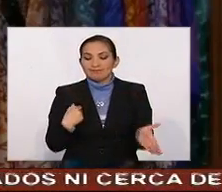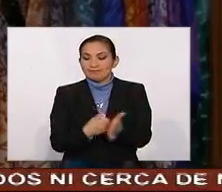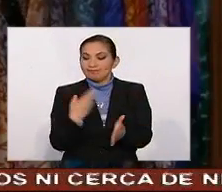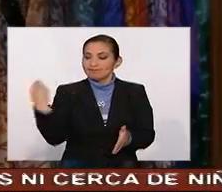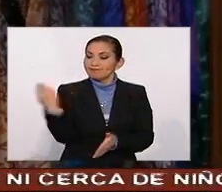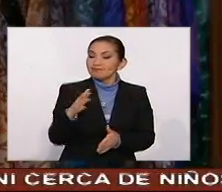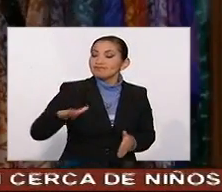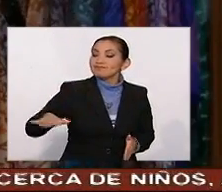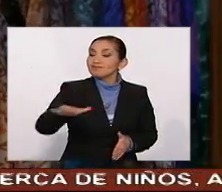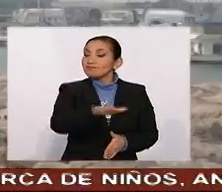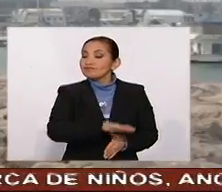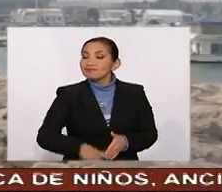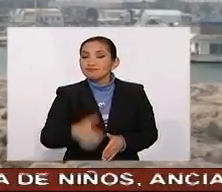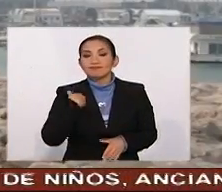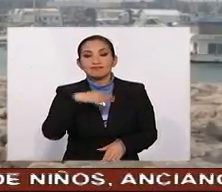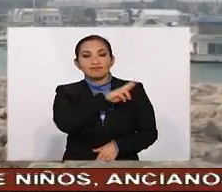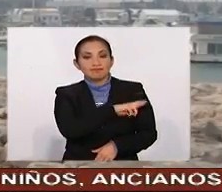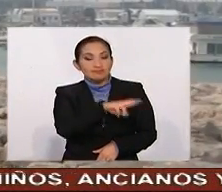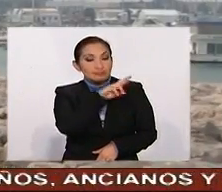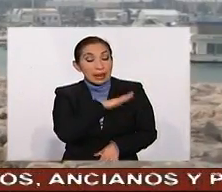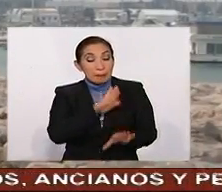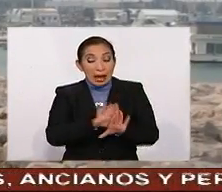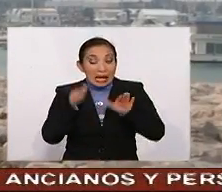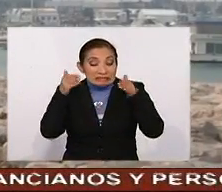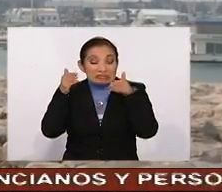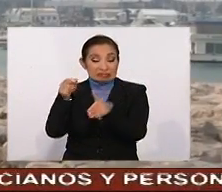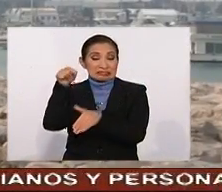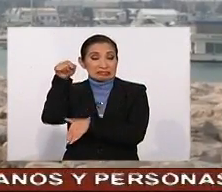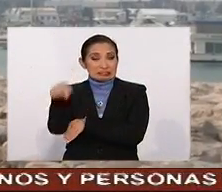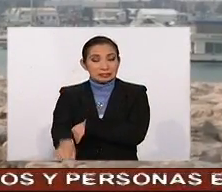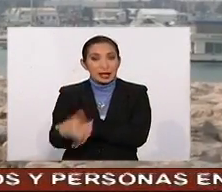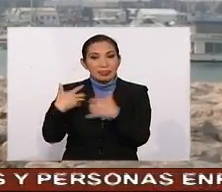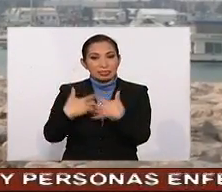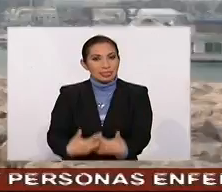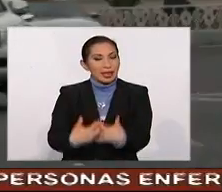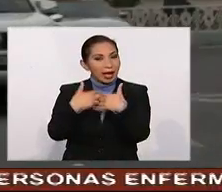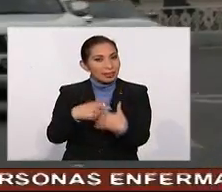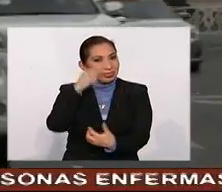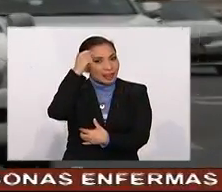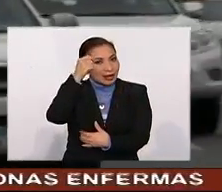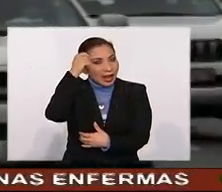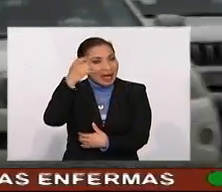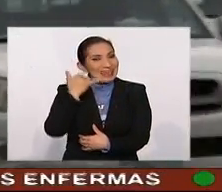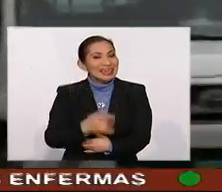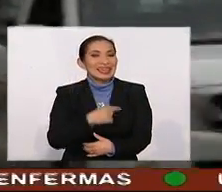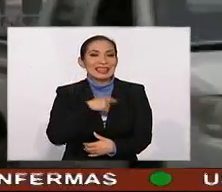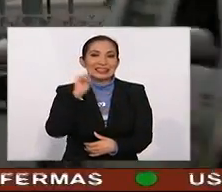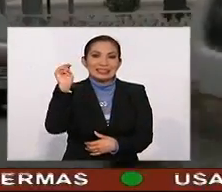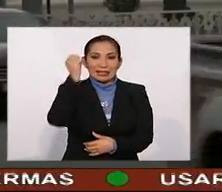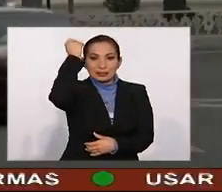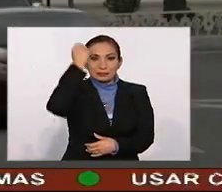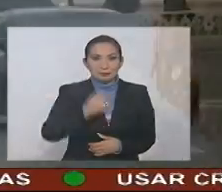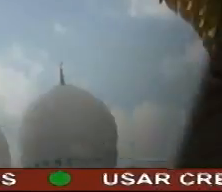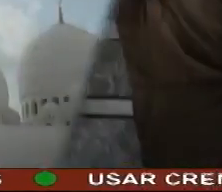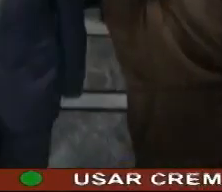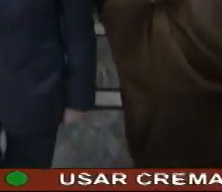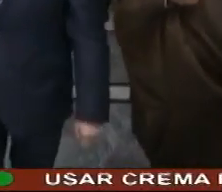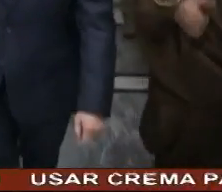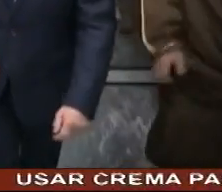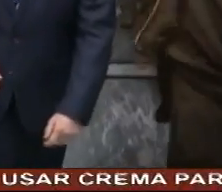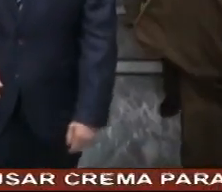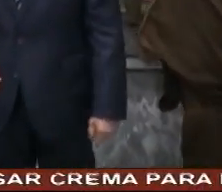las necesidades del sector privado, especialmente en industrias técnicas y tecnológicas.